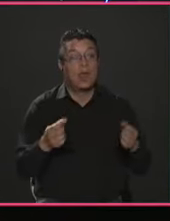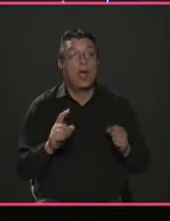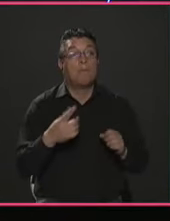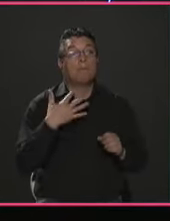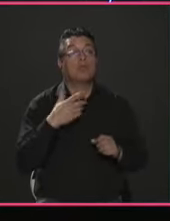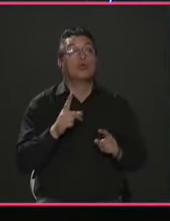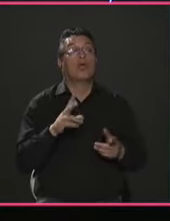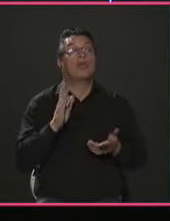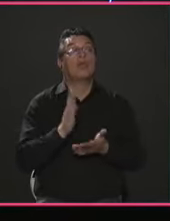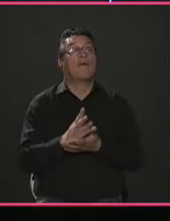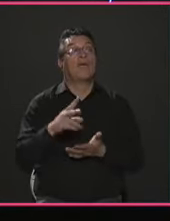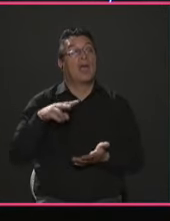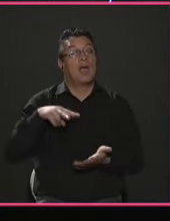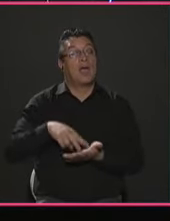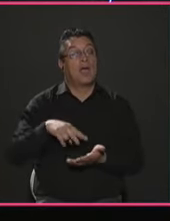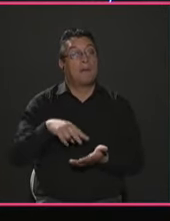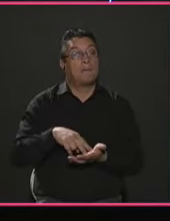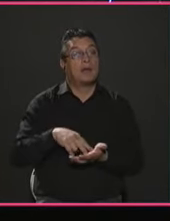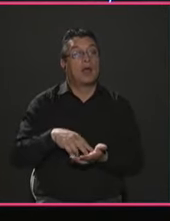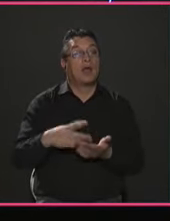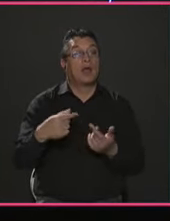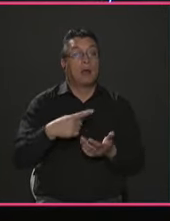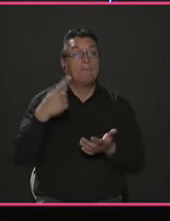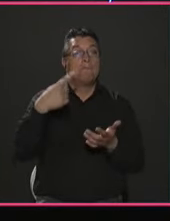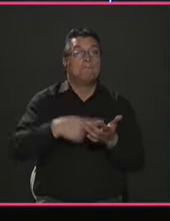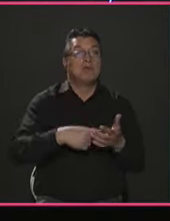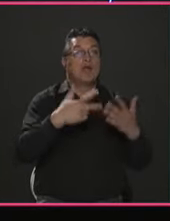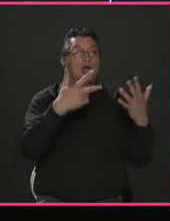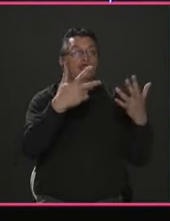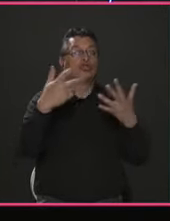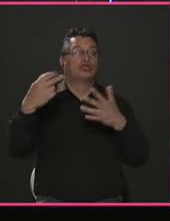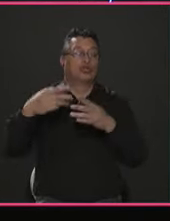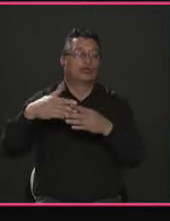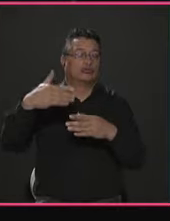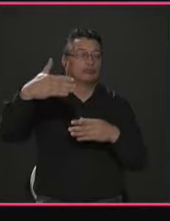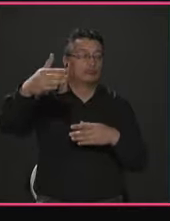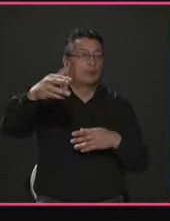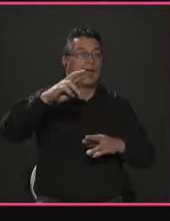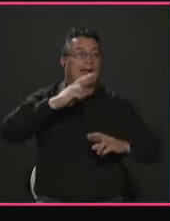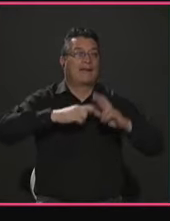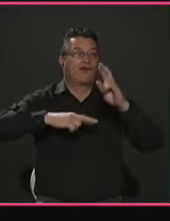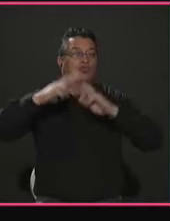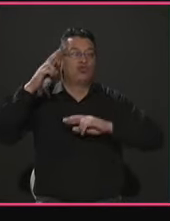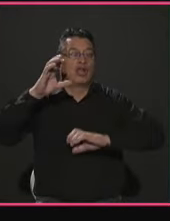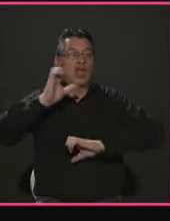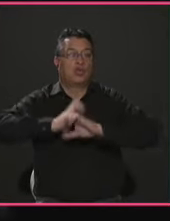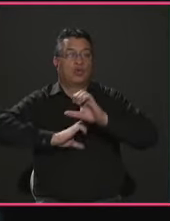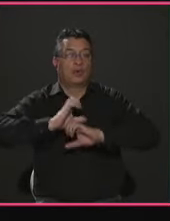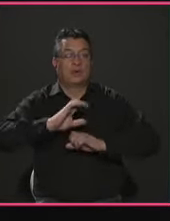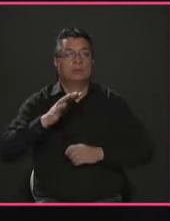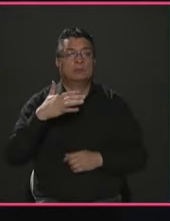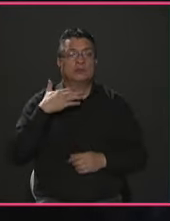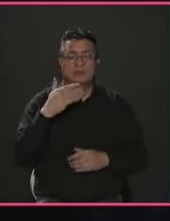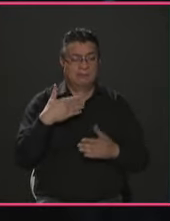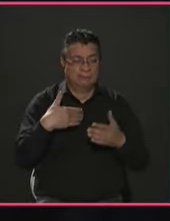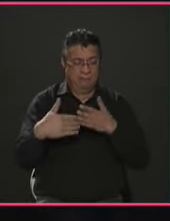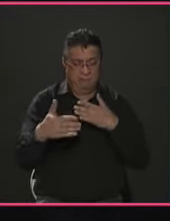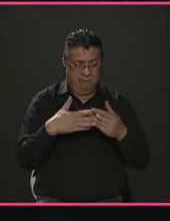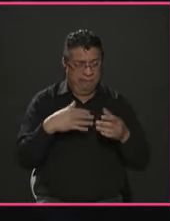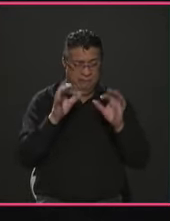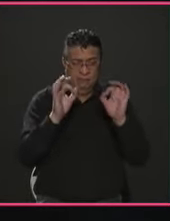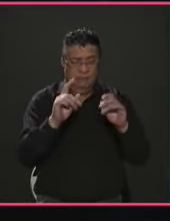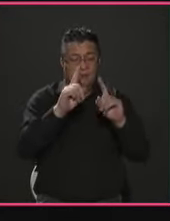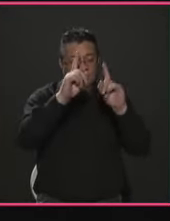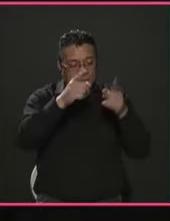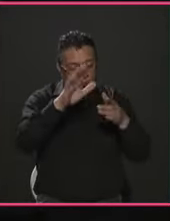esperar a al 1800 para la Revolución Industrial no hay nada natural y tiene que